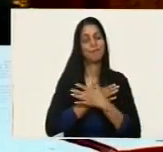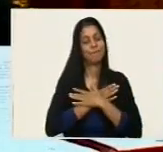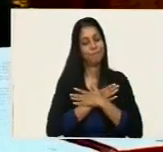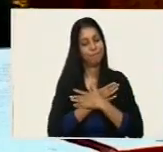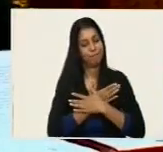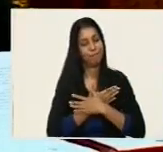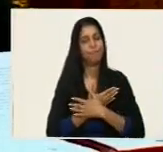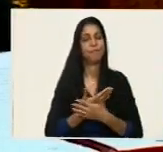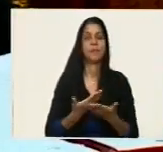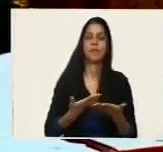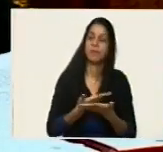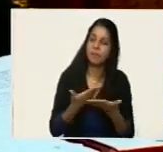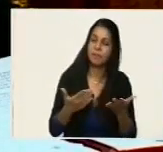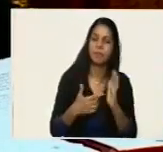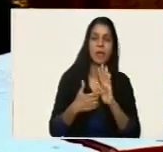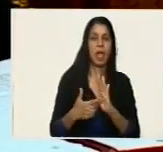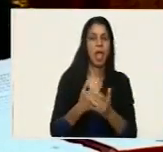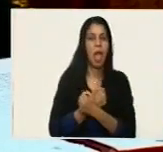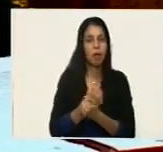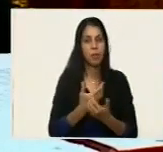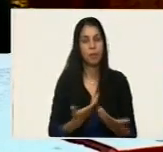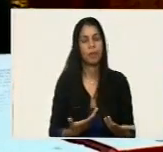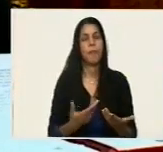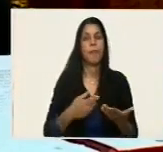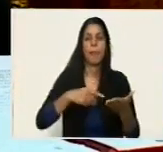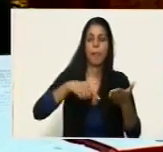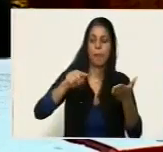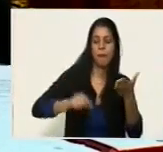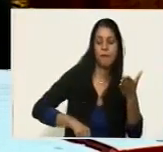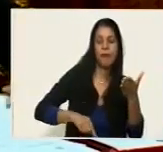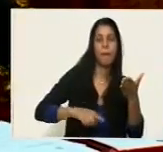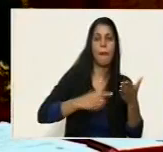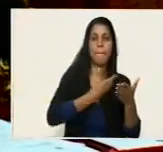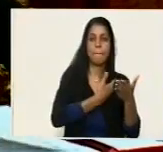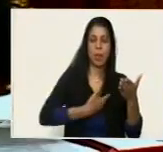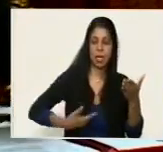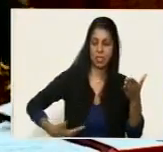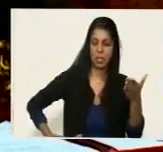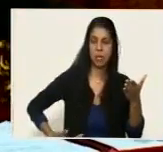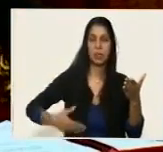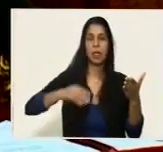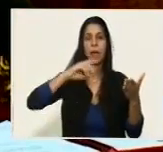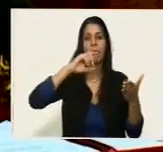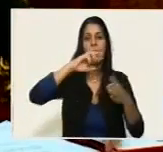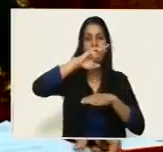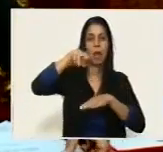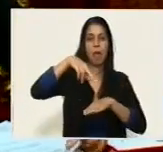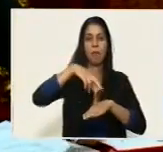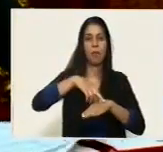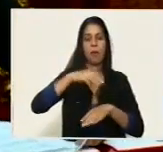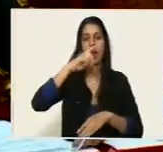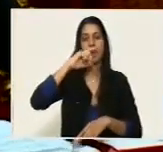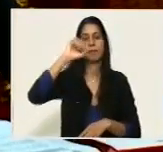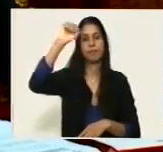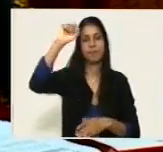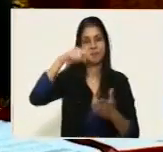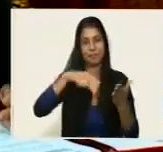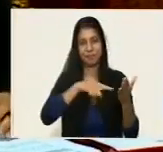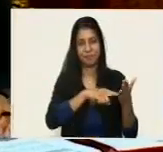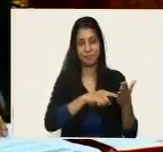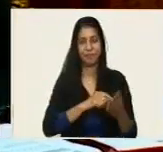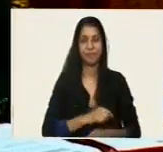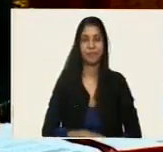estima y consideración, se suscribe Nicolás Maduro Moros, presidente de la República Bolivariana de Venezuela. Es